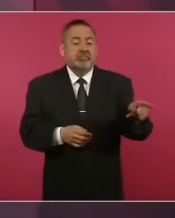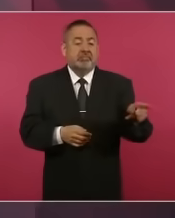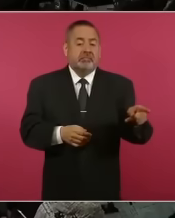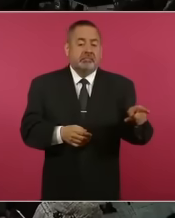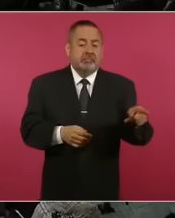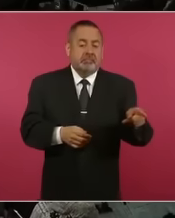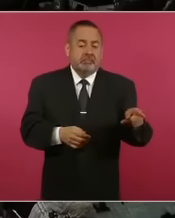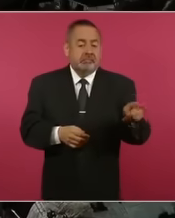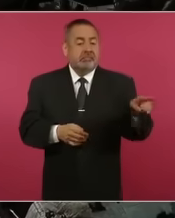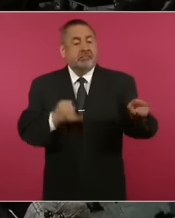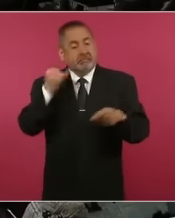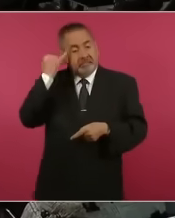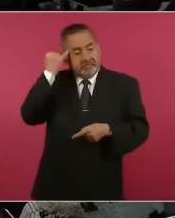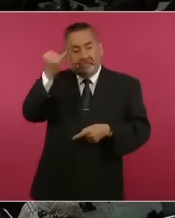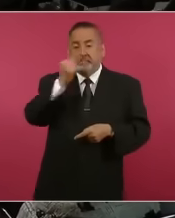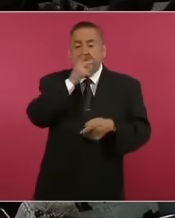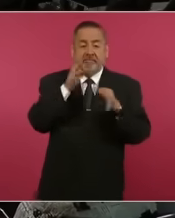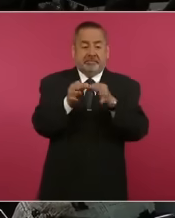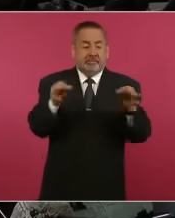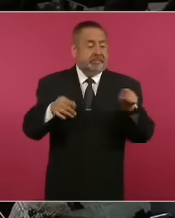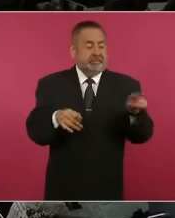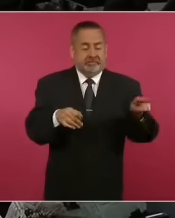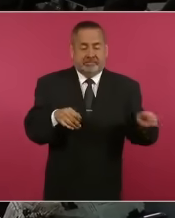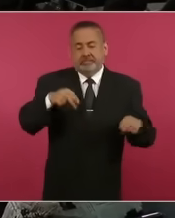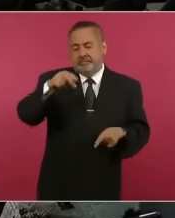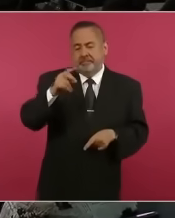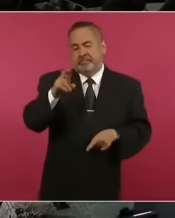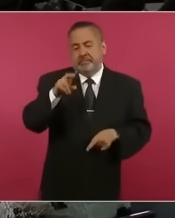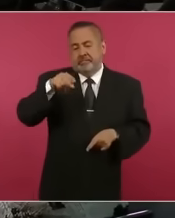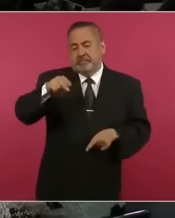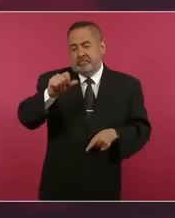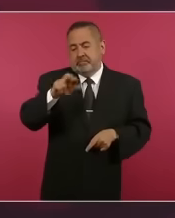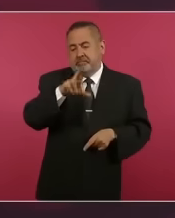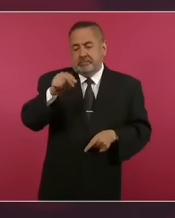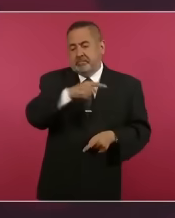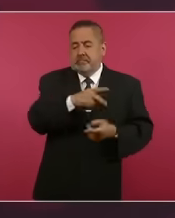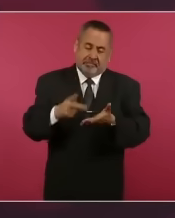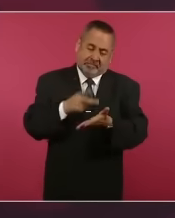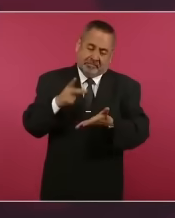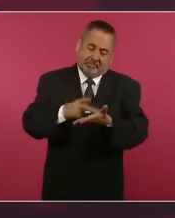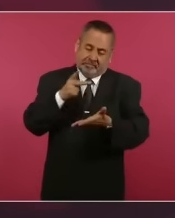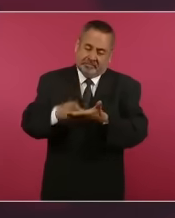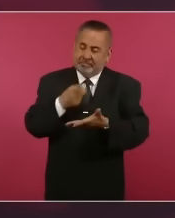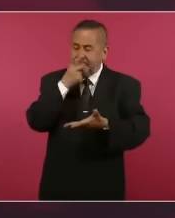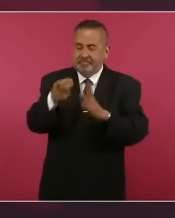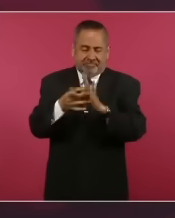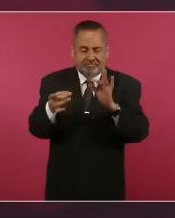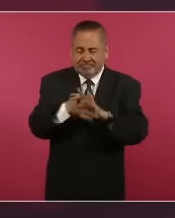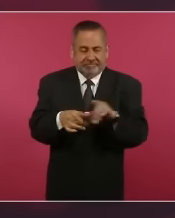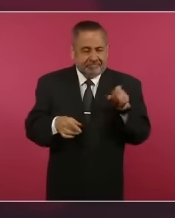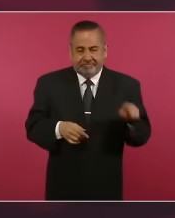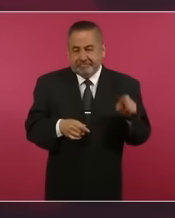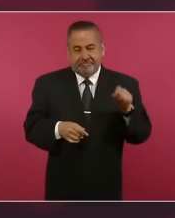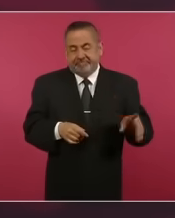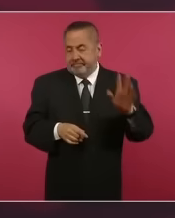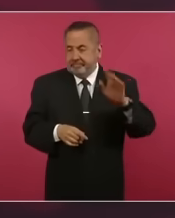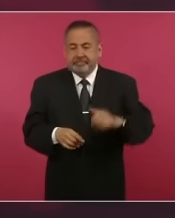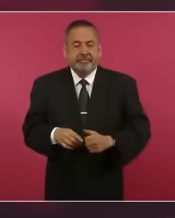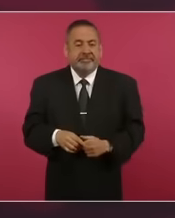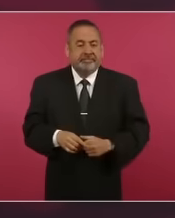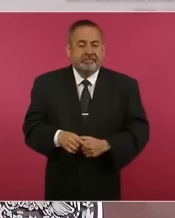a acuñar la frase o a repetirla y a repetirla como si fuese